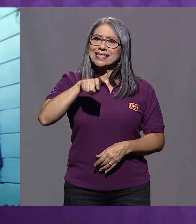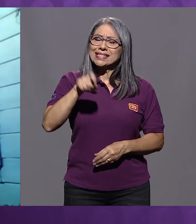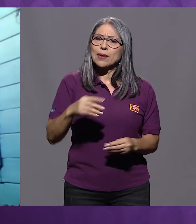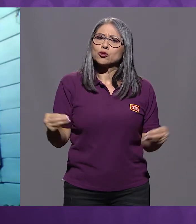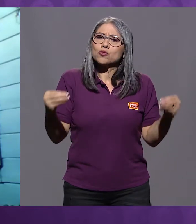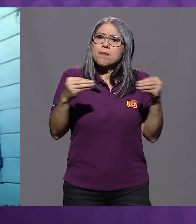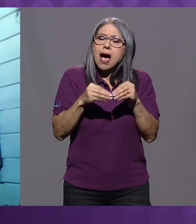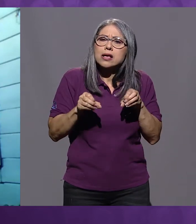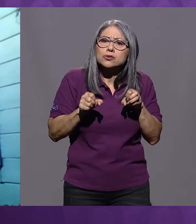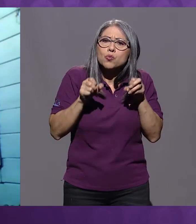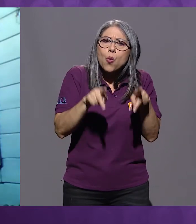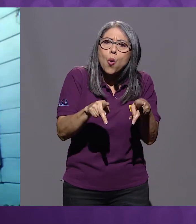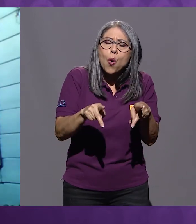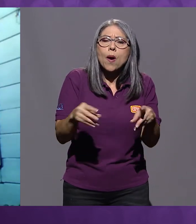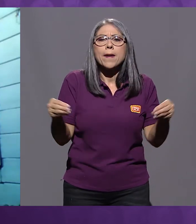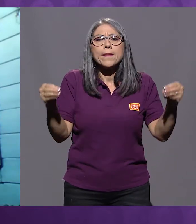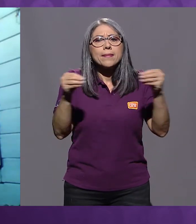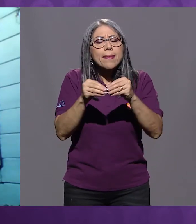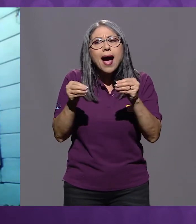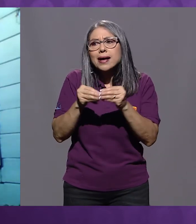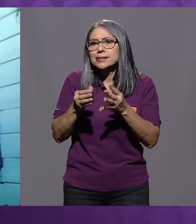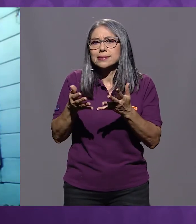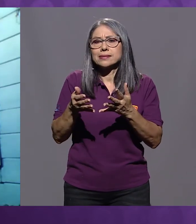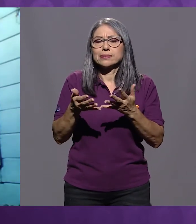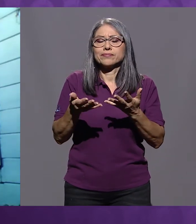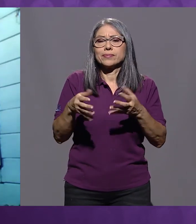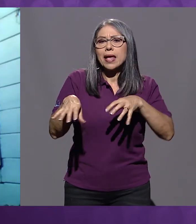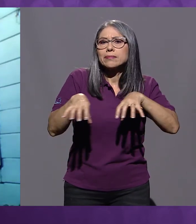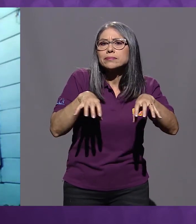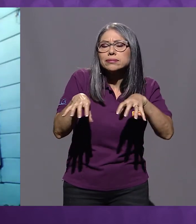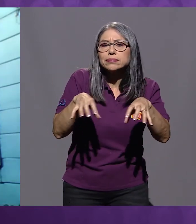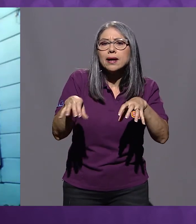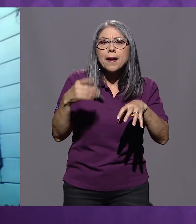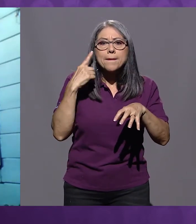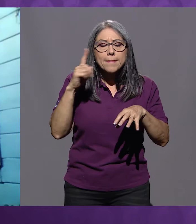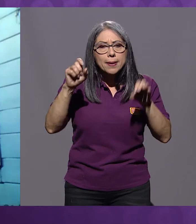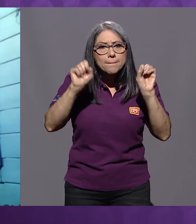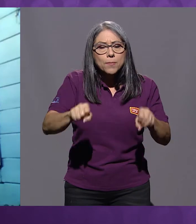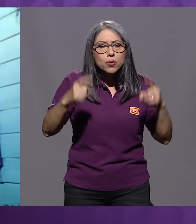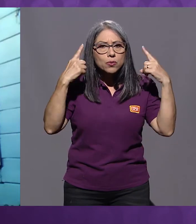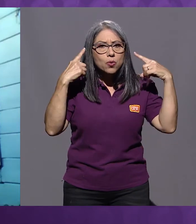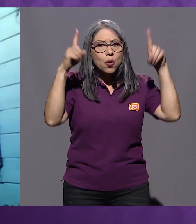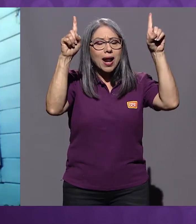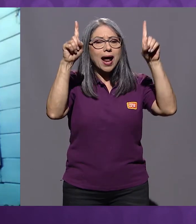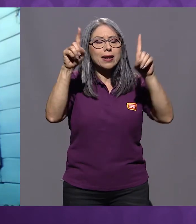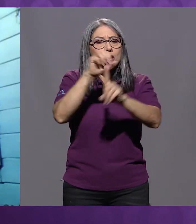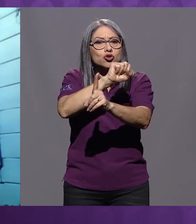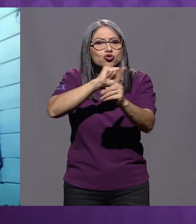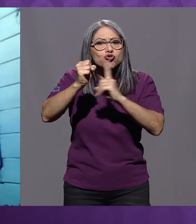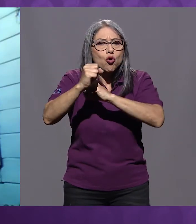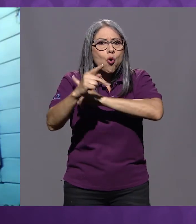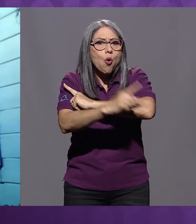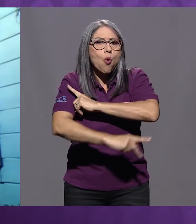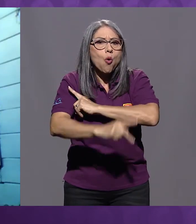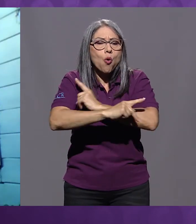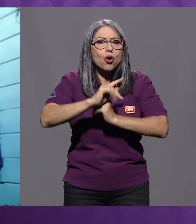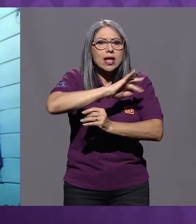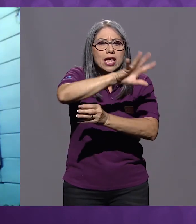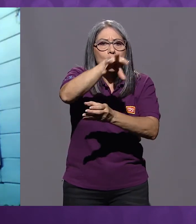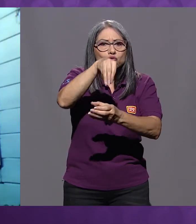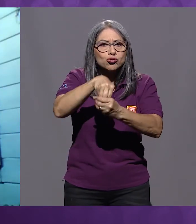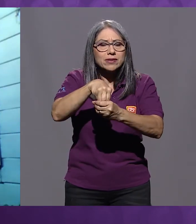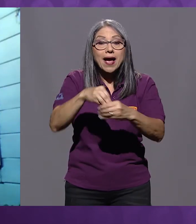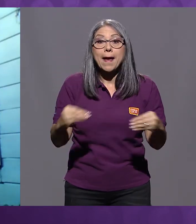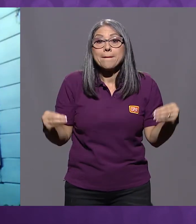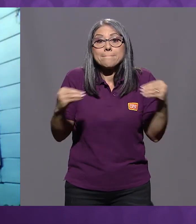más espacios para poder llevar a cabo una sociedad que sea realmente inclusiva y podamos tener muchísima